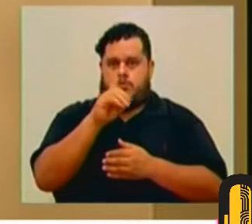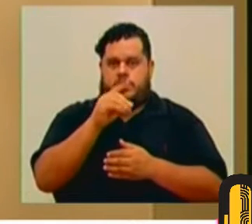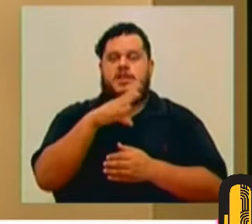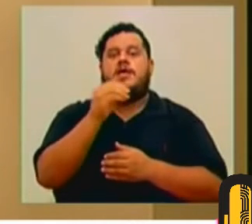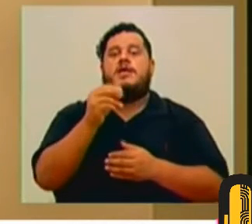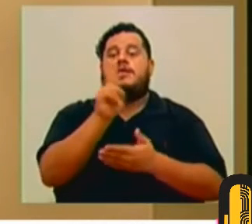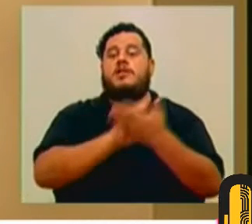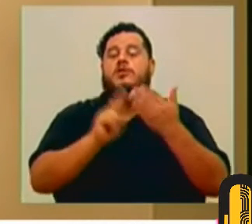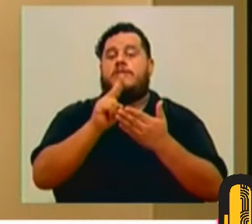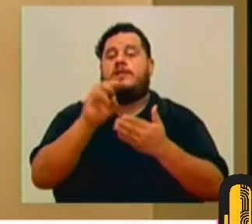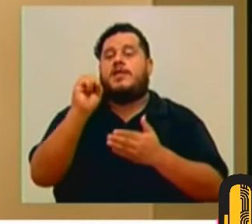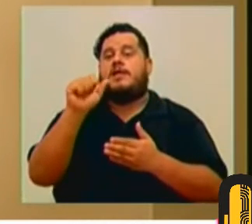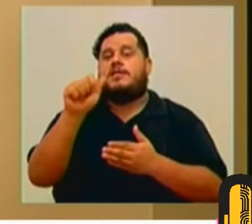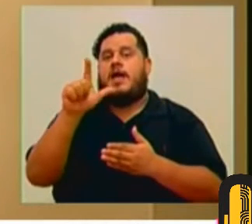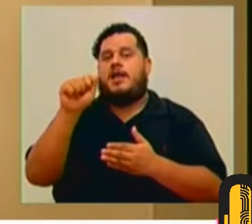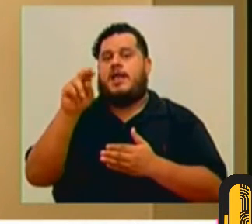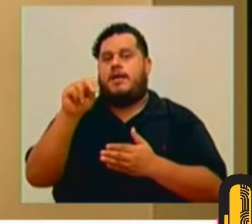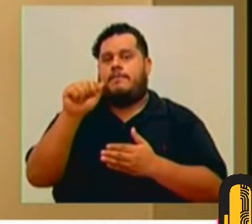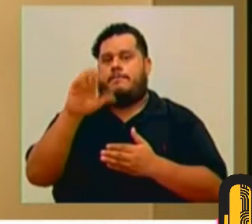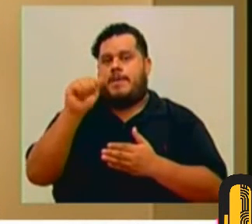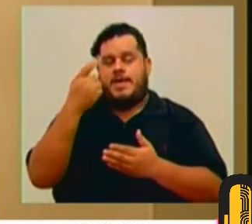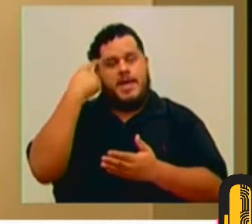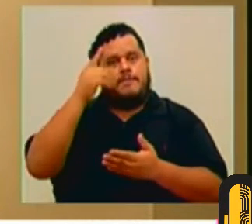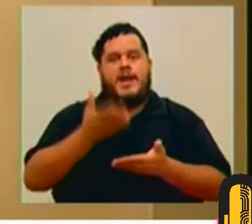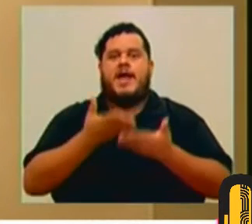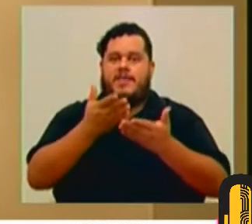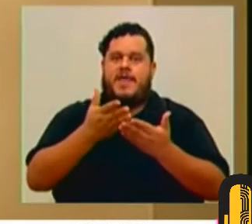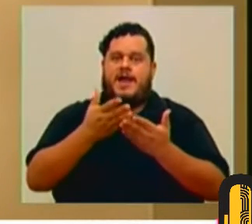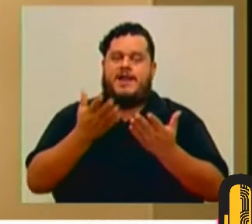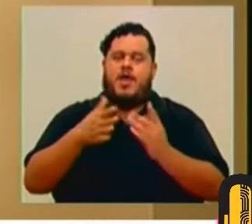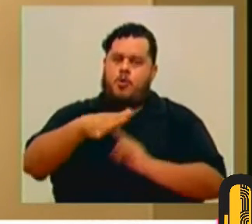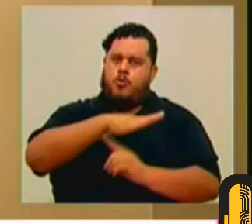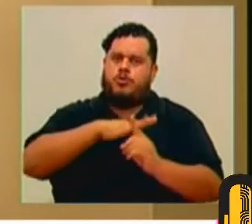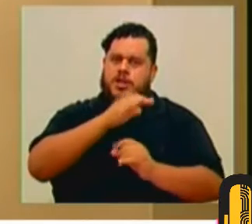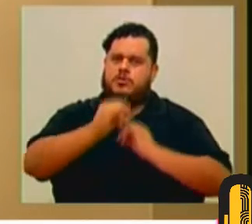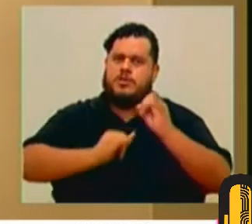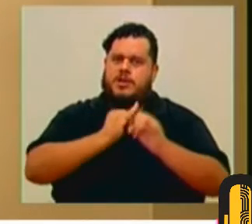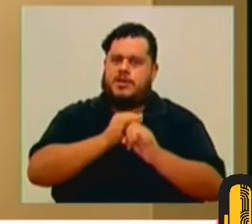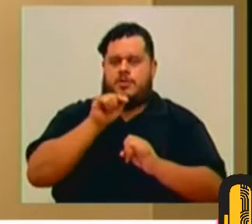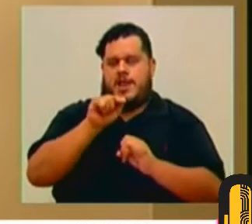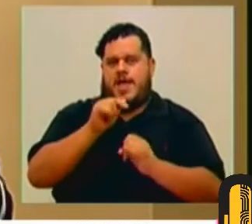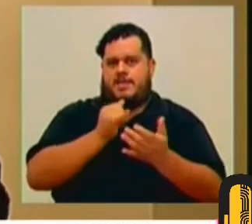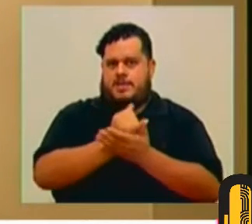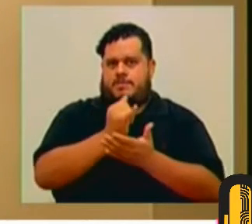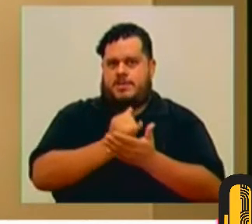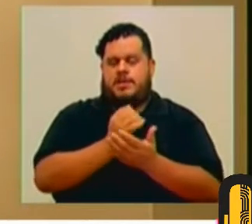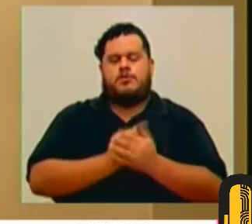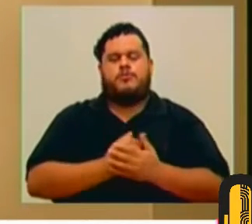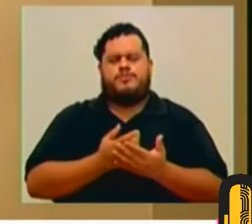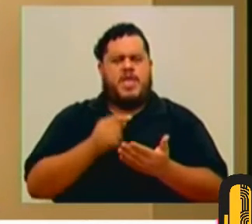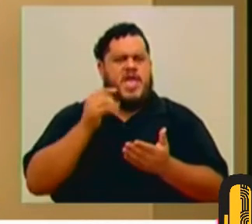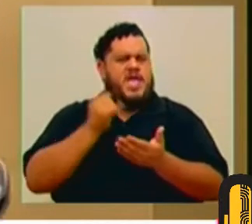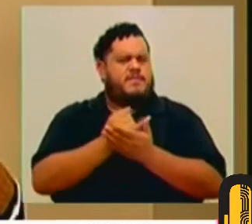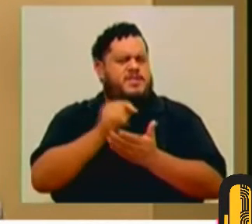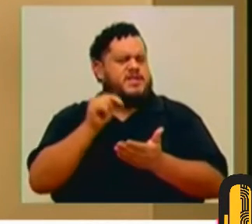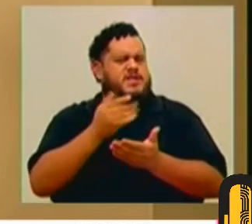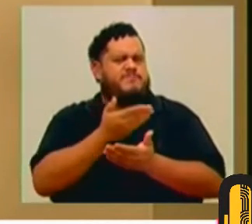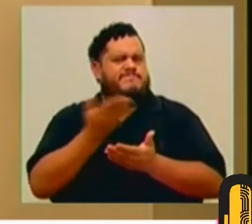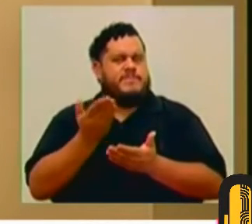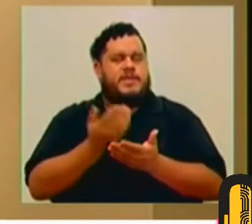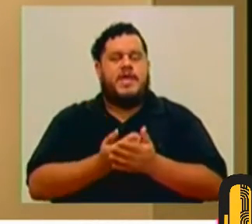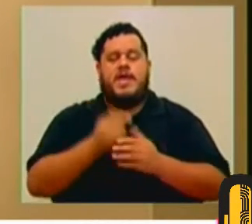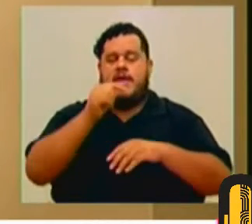darle un contexto internacional a esta investigación. El propósito de la investigación, precisamente